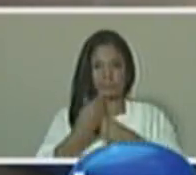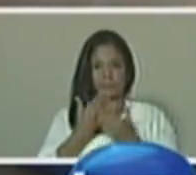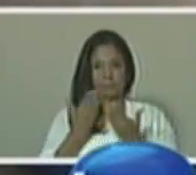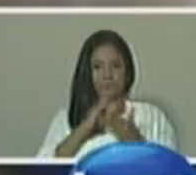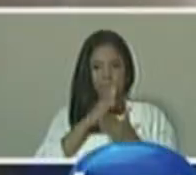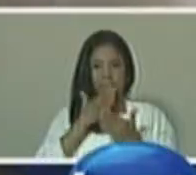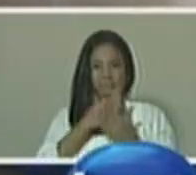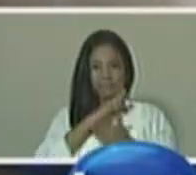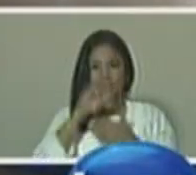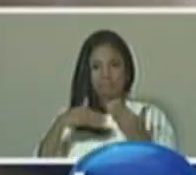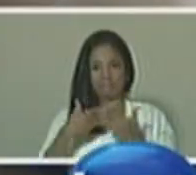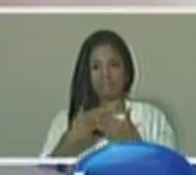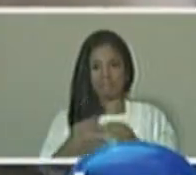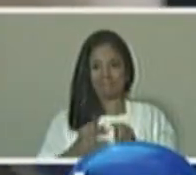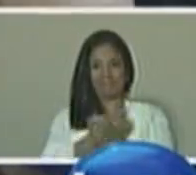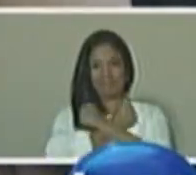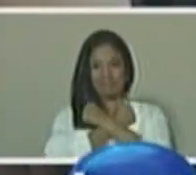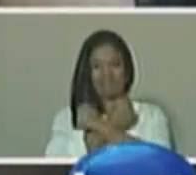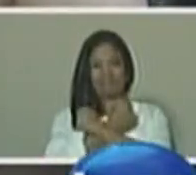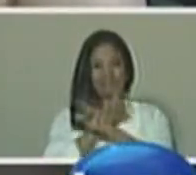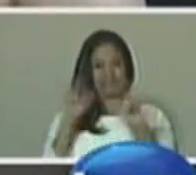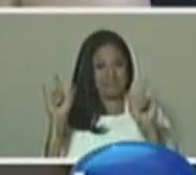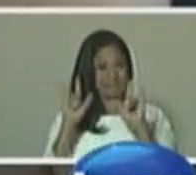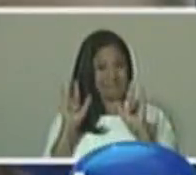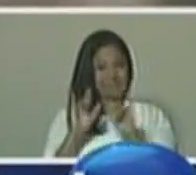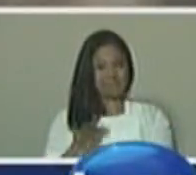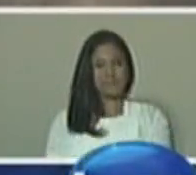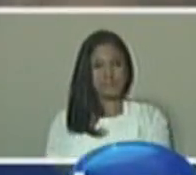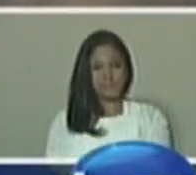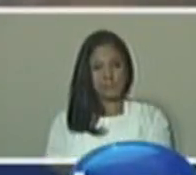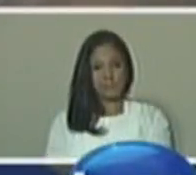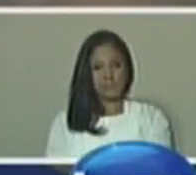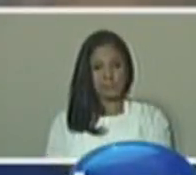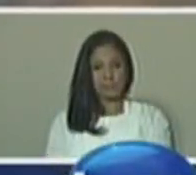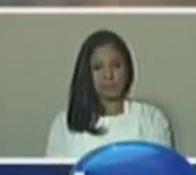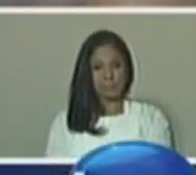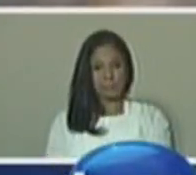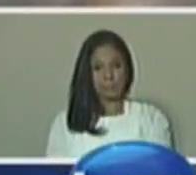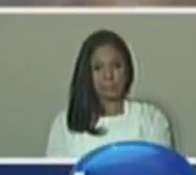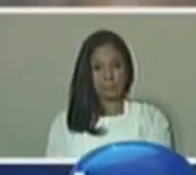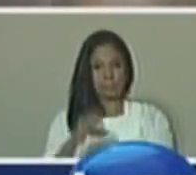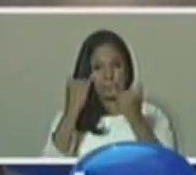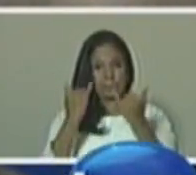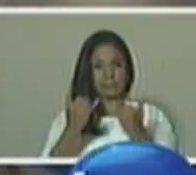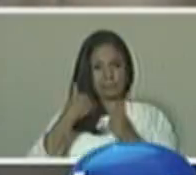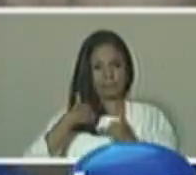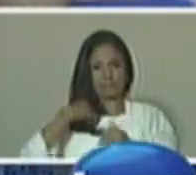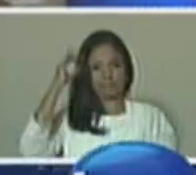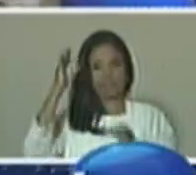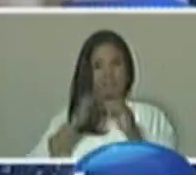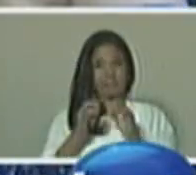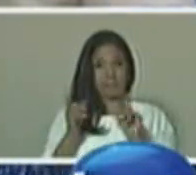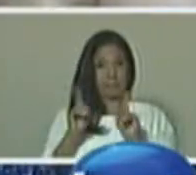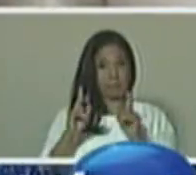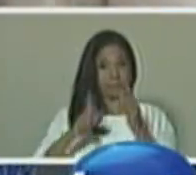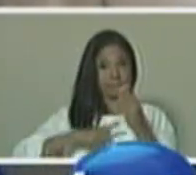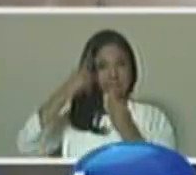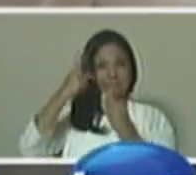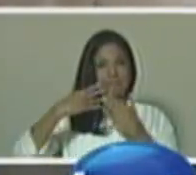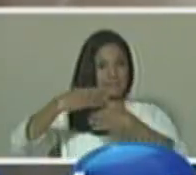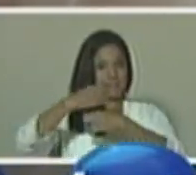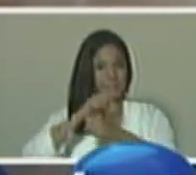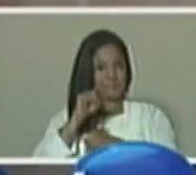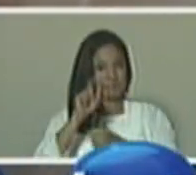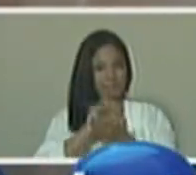a todos, los amo, gracias. Felicidades. Y ahora vas a tener que decidir cuál va a ser el proyecto que vas a hacer en